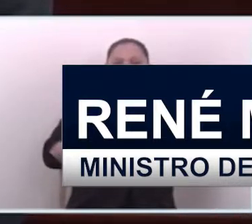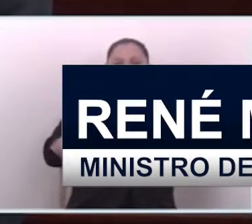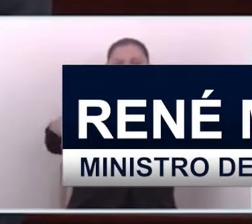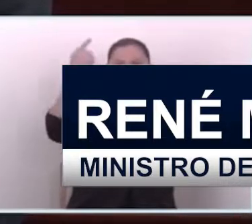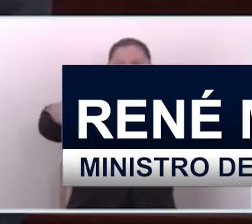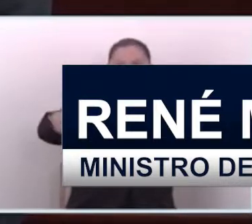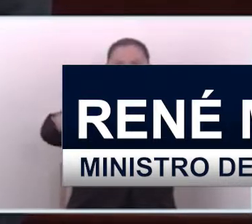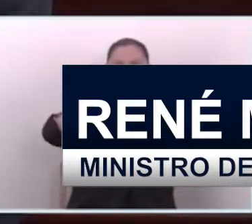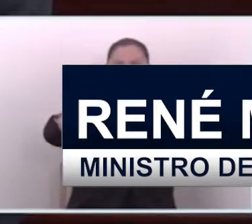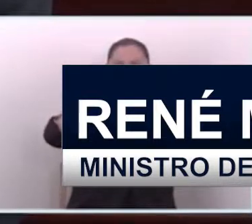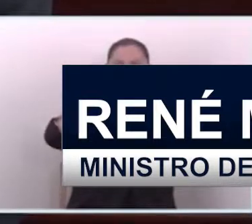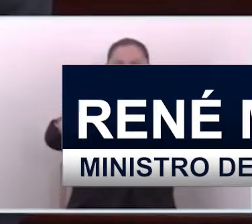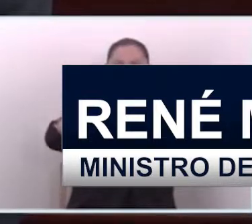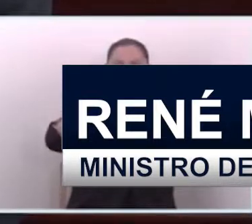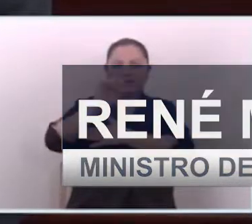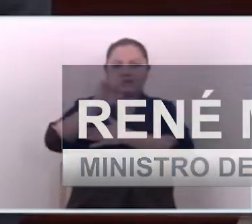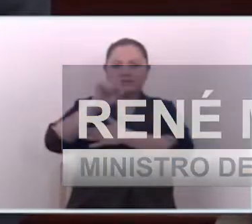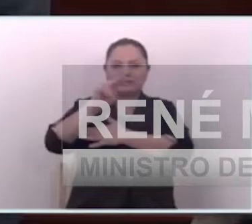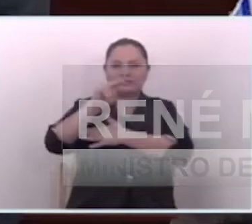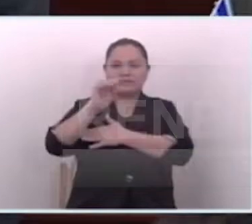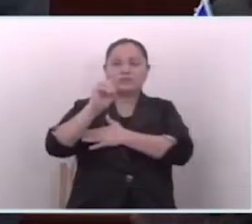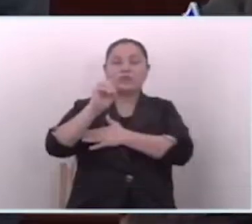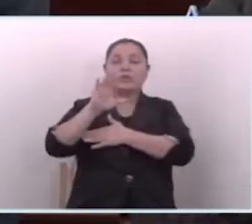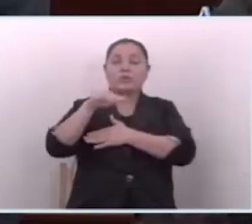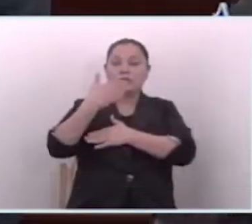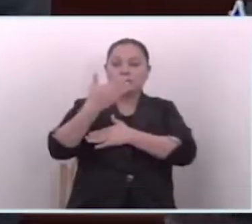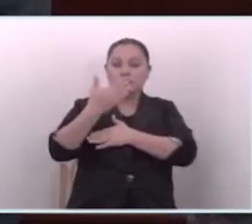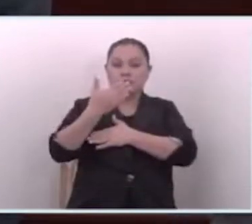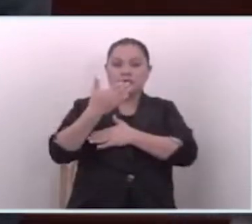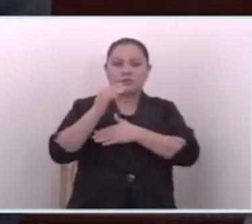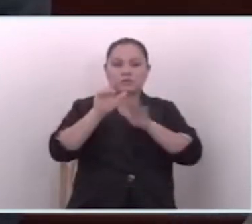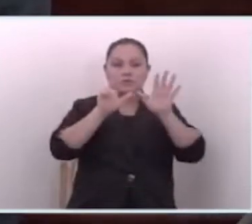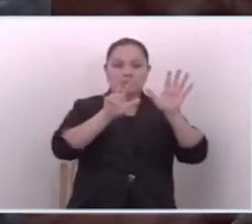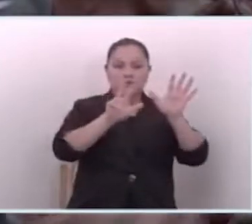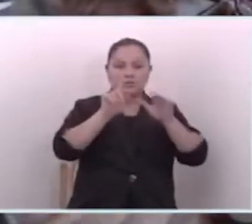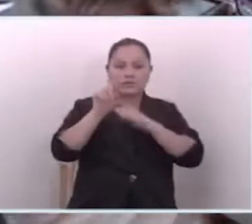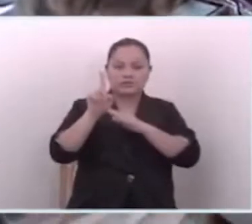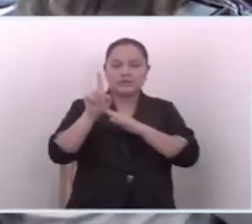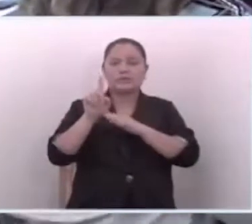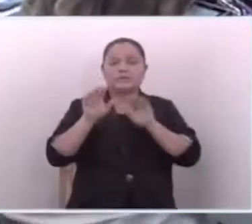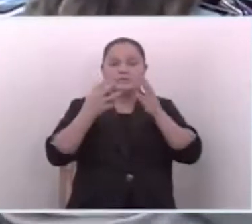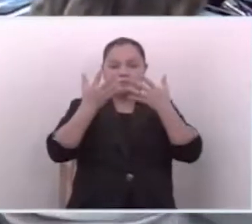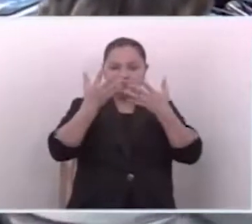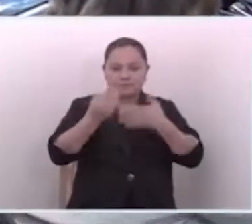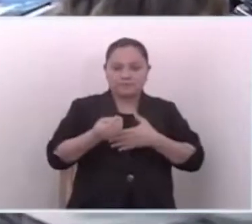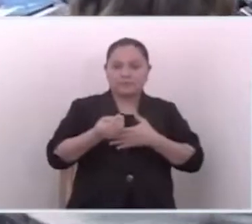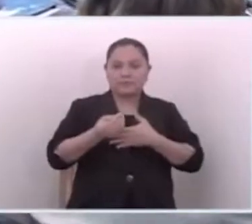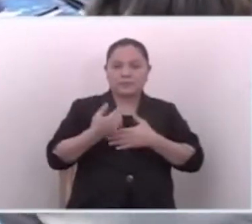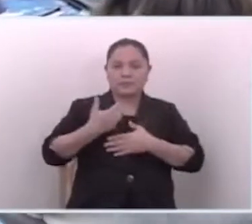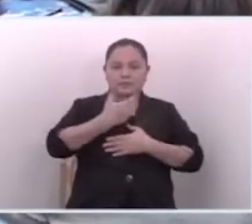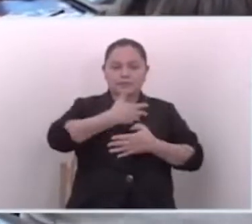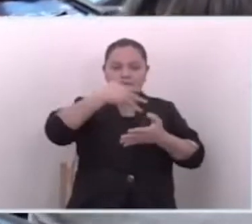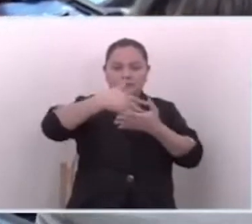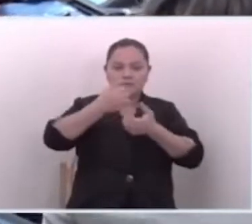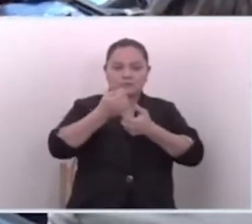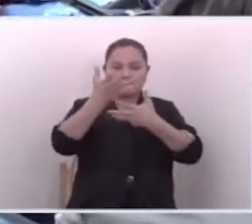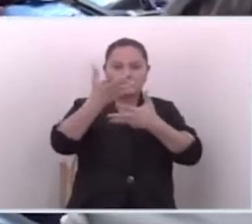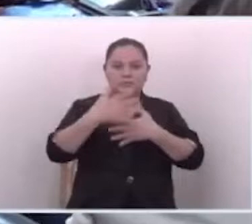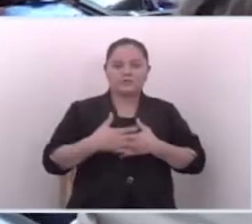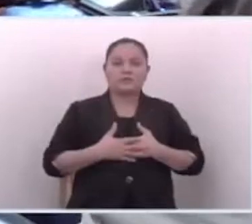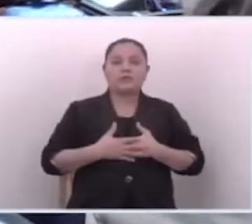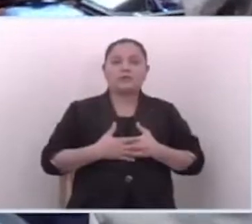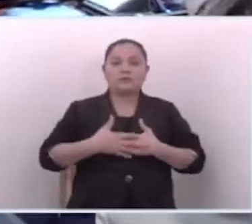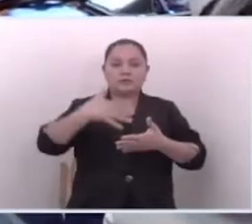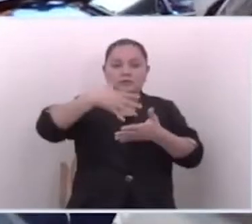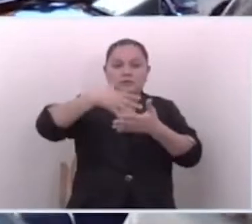excepción. Luego de esos 86 días, le podemos decir al pueblo salvadoreño que